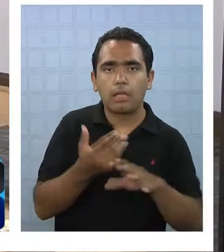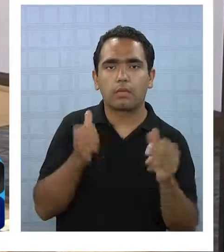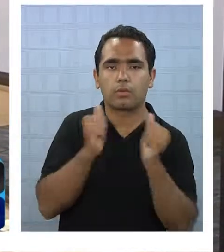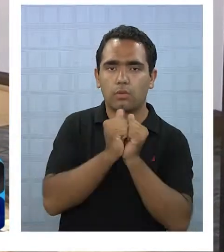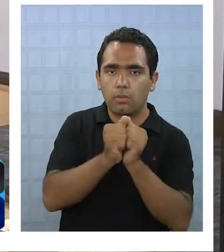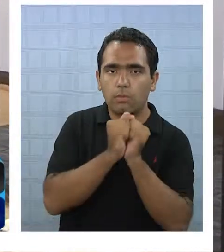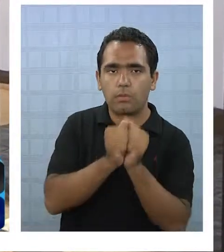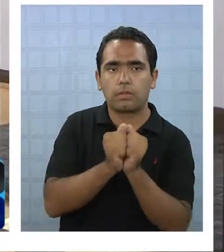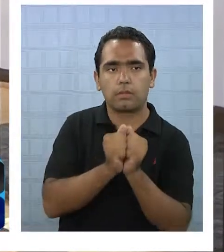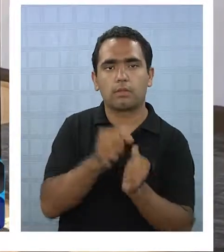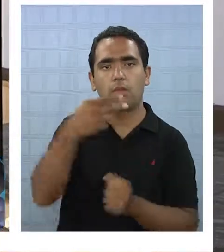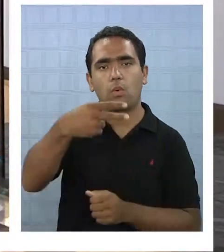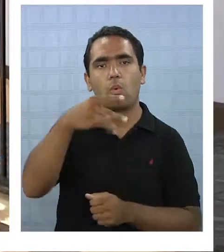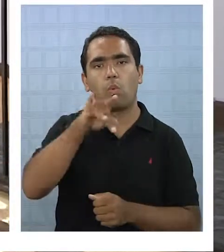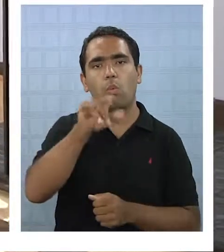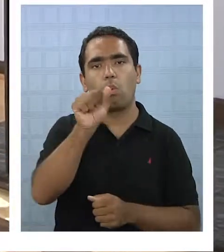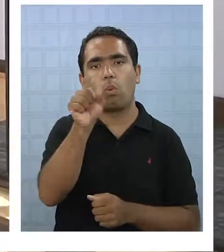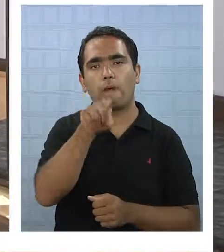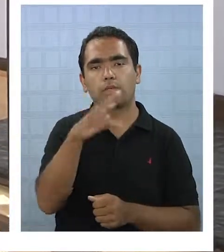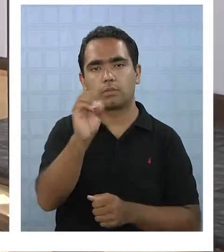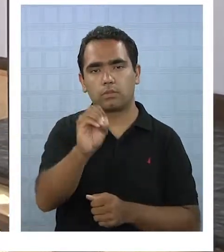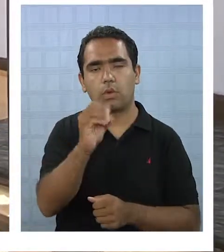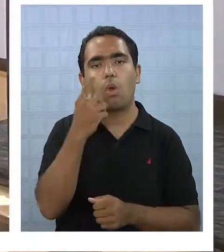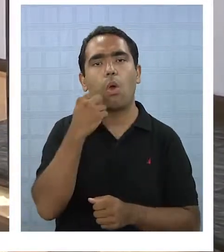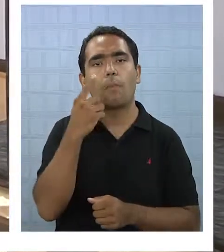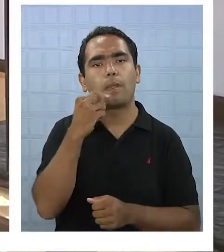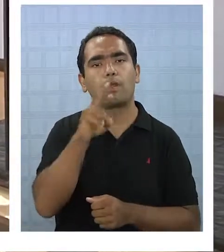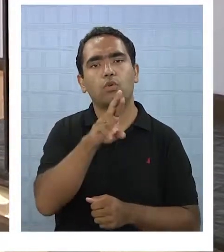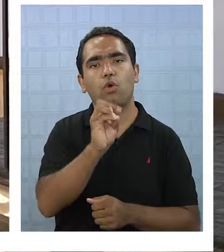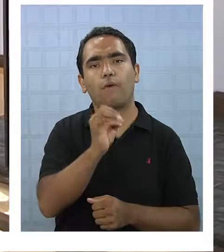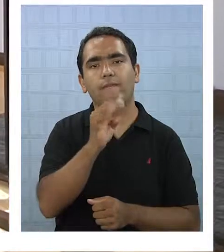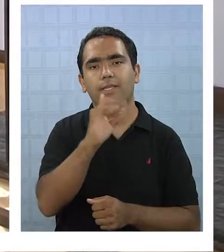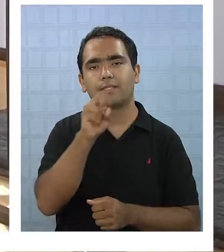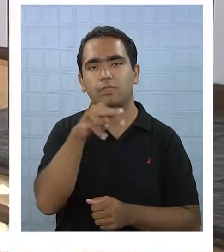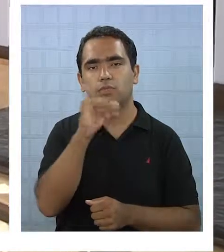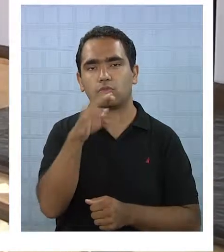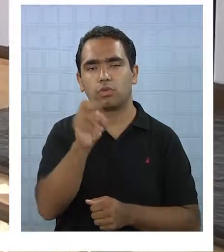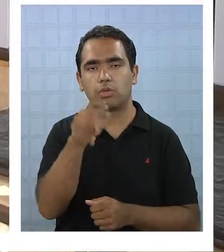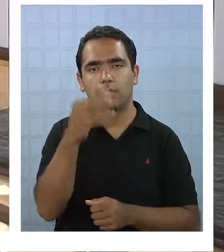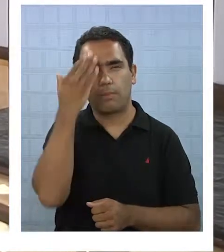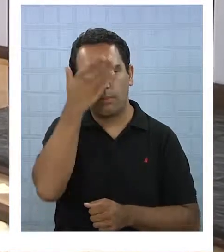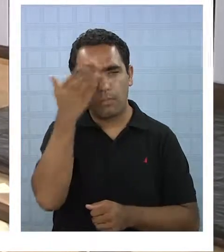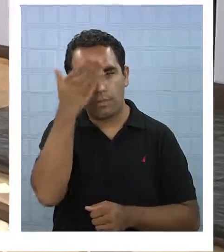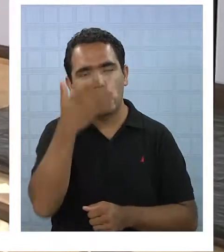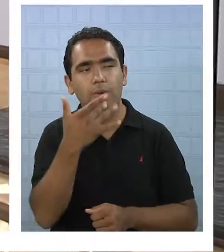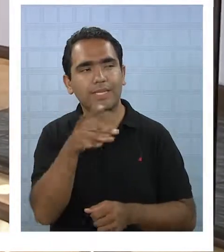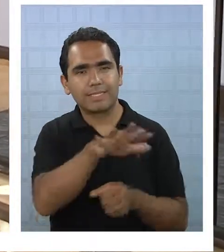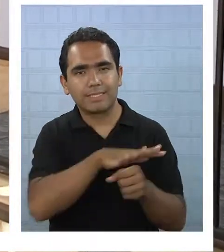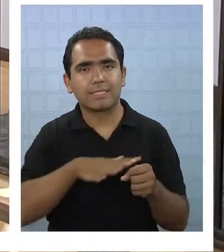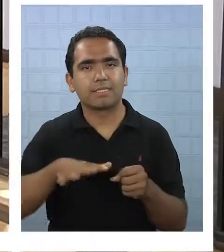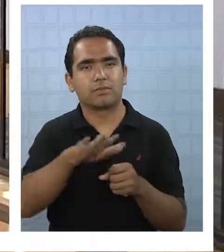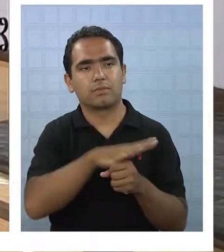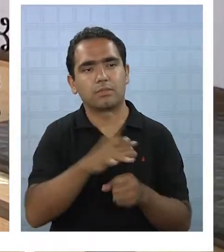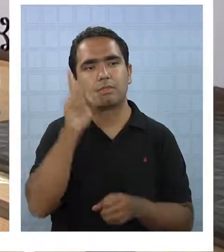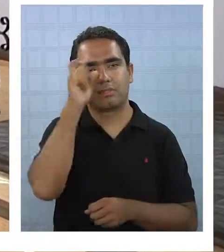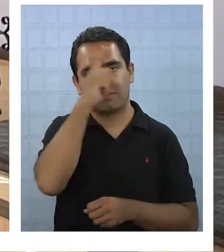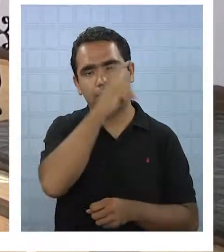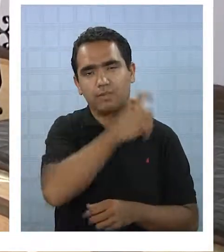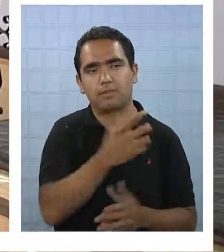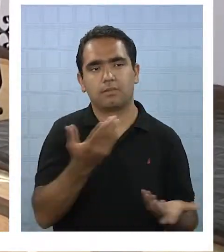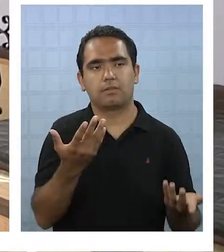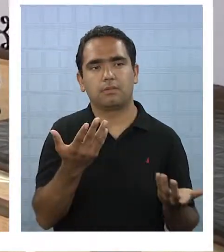dirigente de huasco robinson ávalos y estamos preocupado la verdad porque sabemos que la situación es compleja